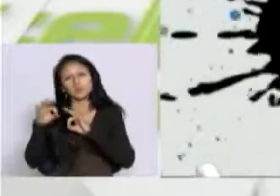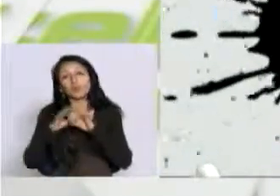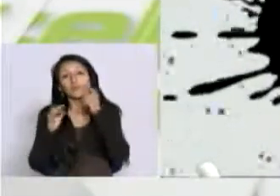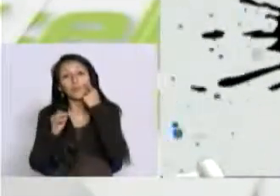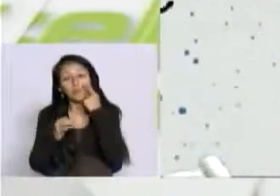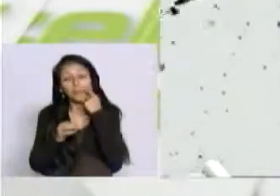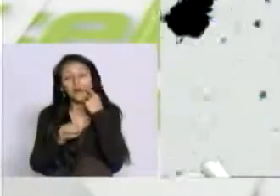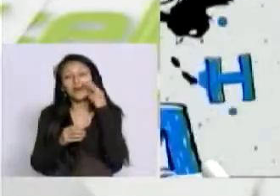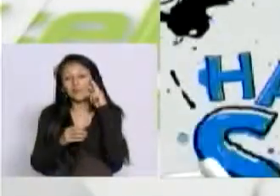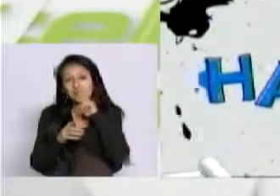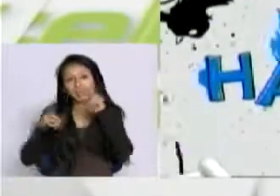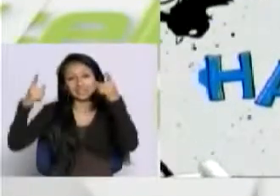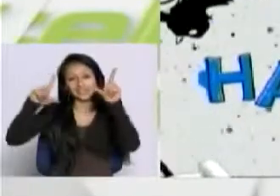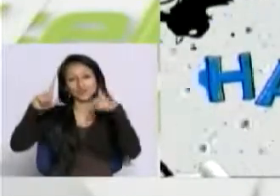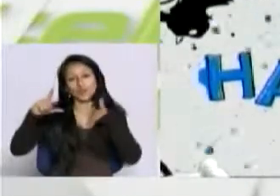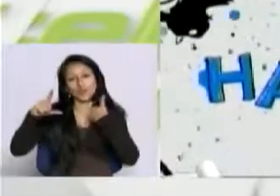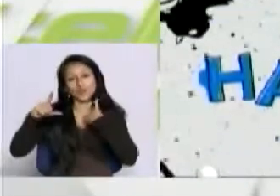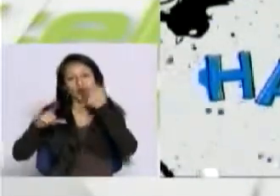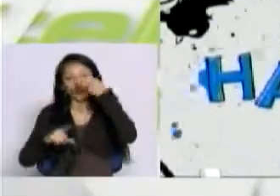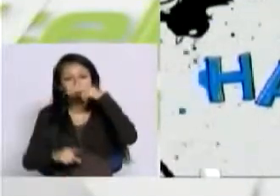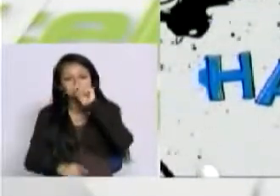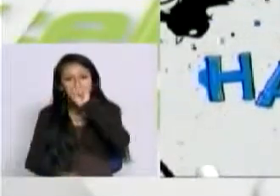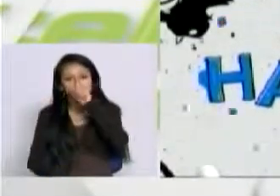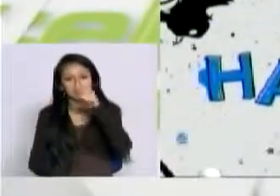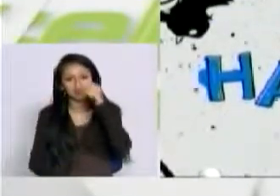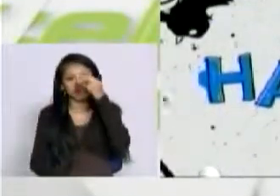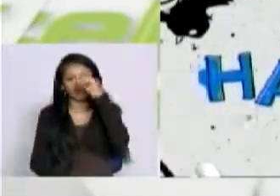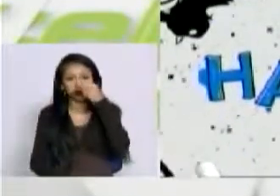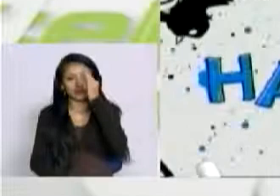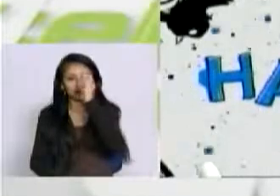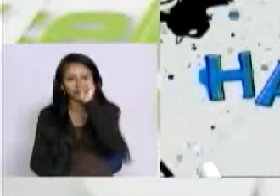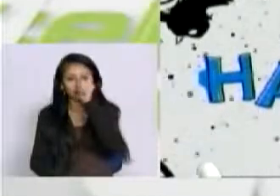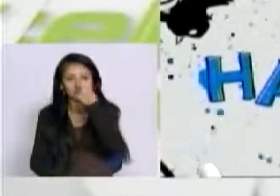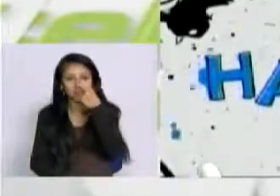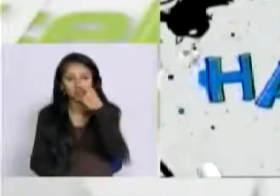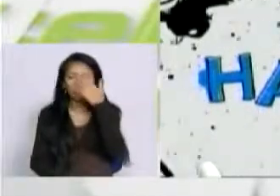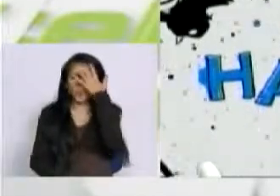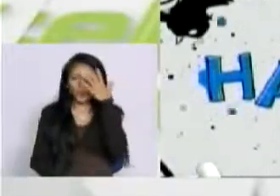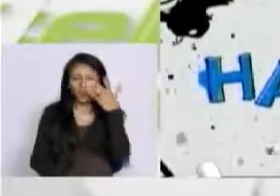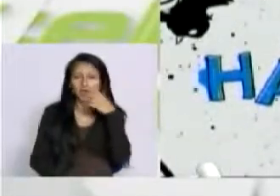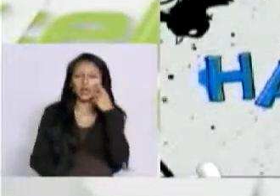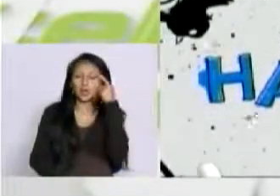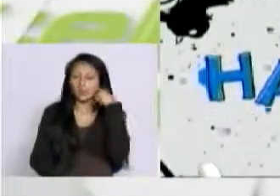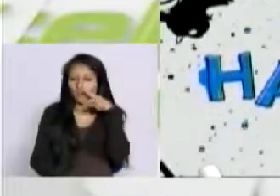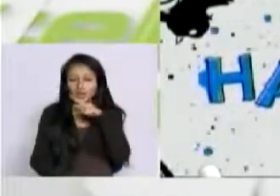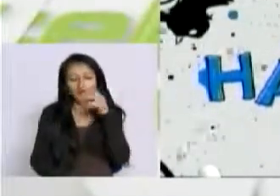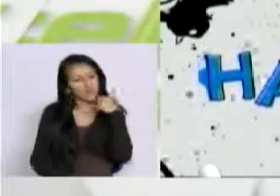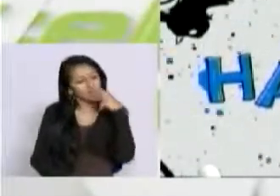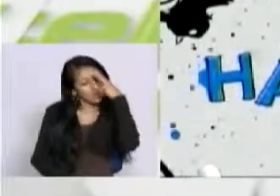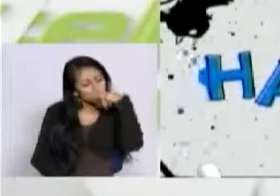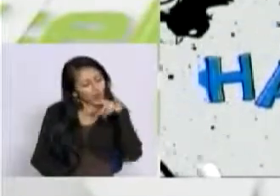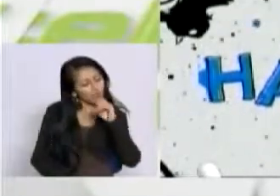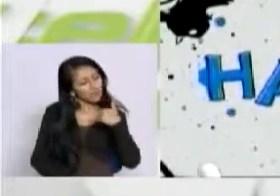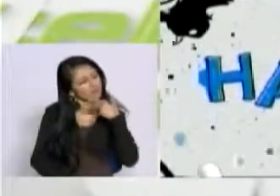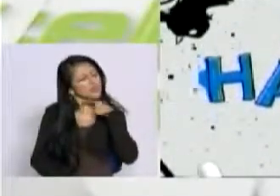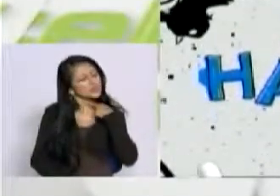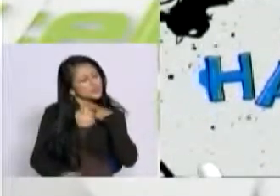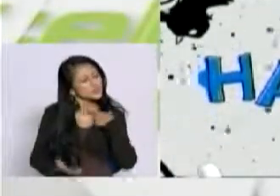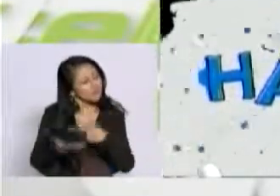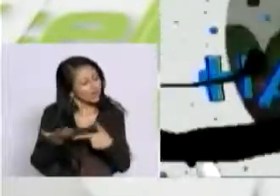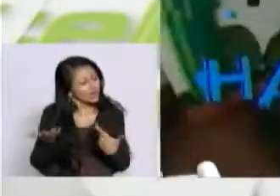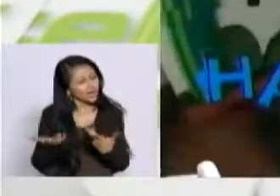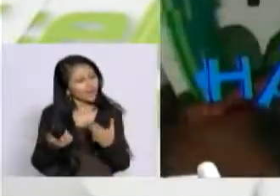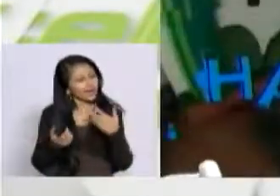ahí van a aprender mucho de sus hijos, van a poder ver cómo, cuáles son esos temas que a ellos les gustan, qué es lo que está marcando